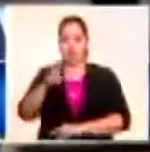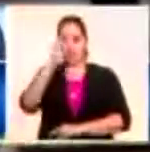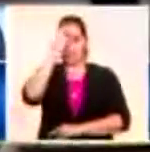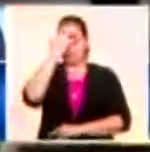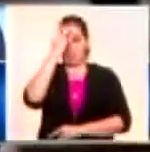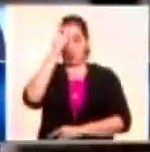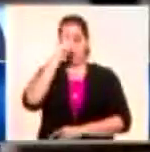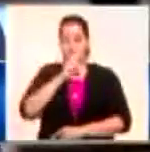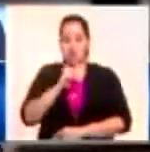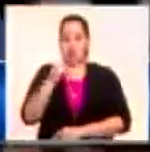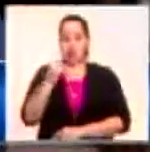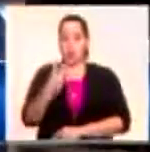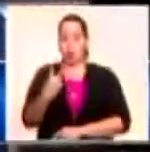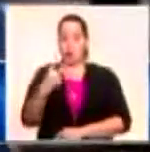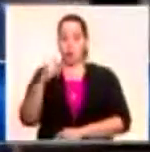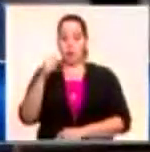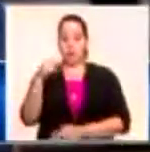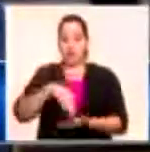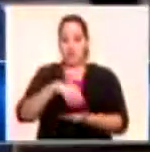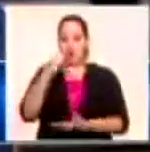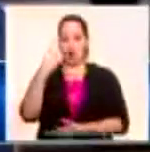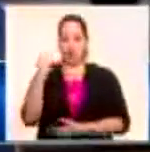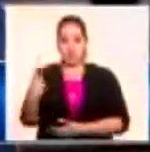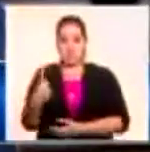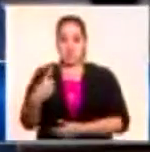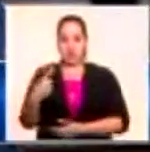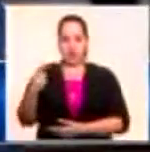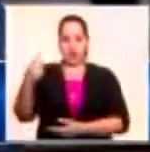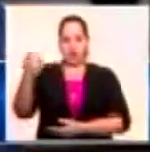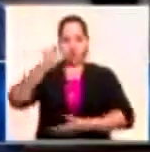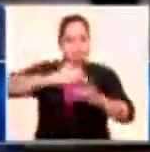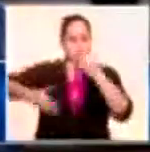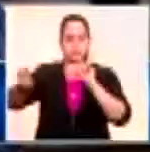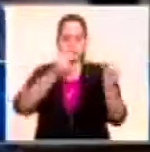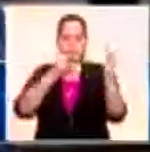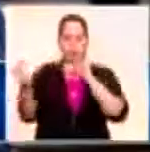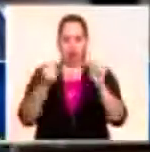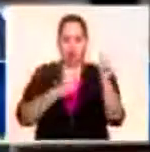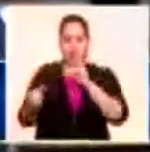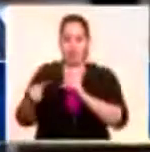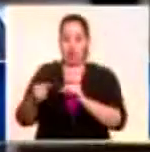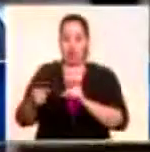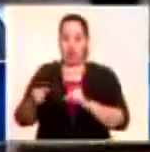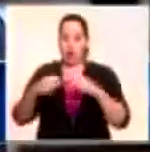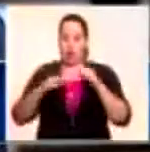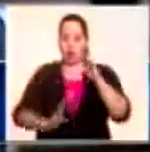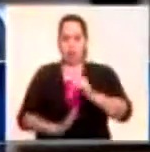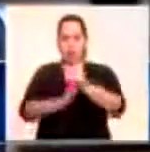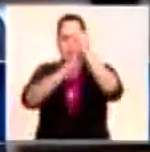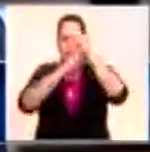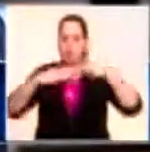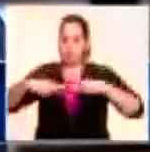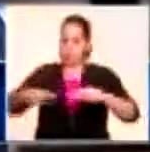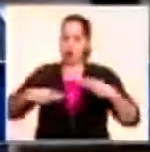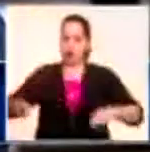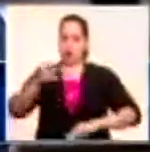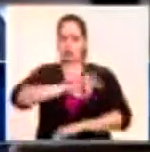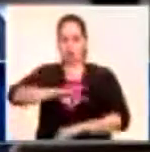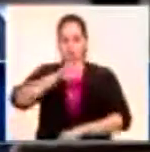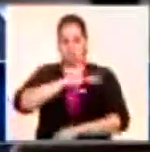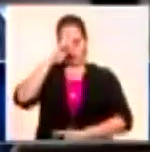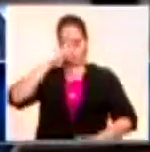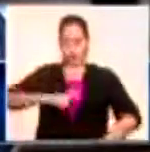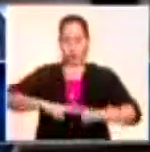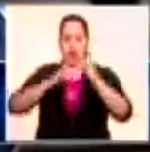febrero del año 2011. Quinto, promover el diálogo nacional a través de los dirigentes populares, sociales y dignatarios